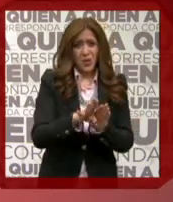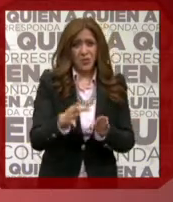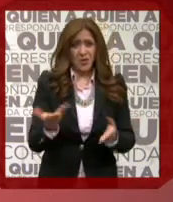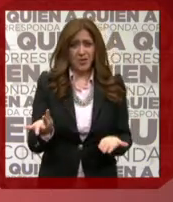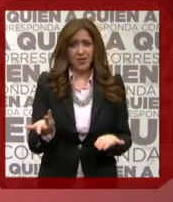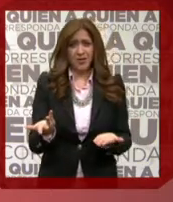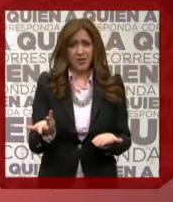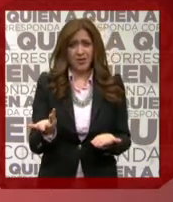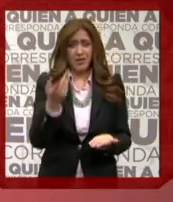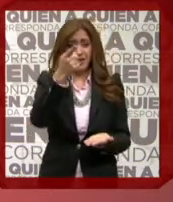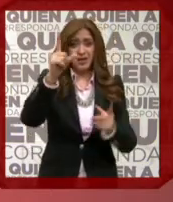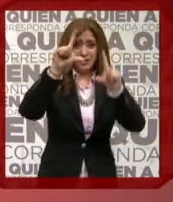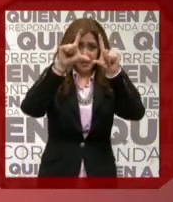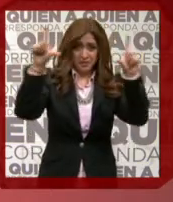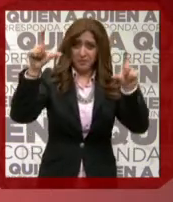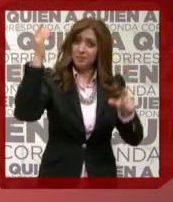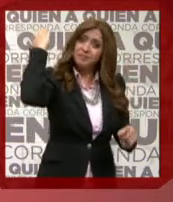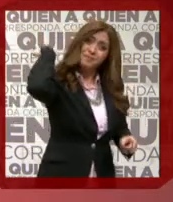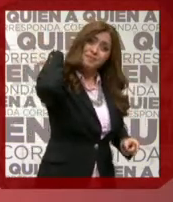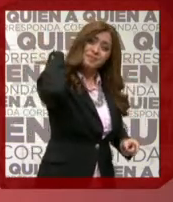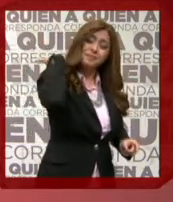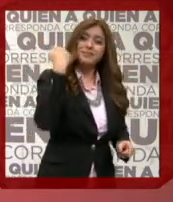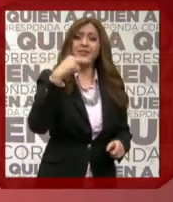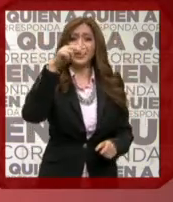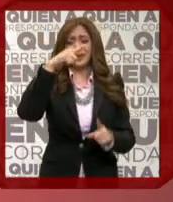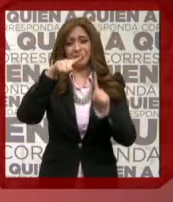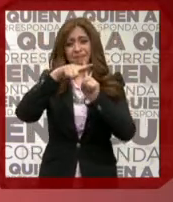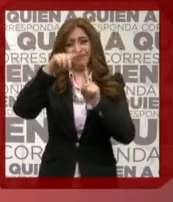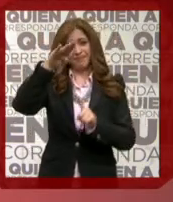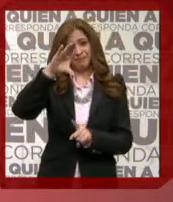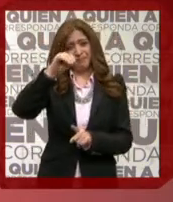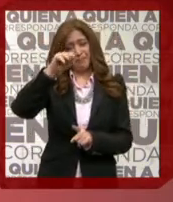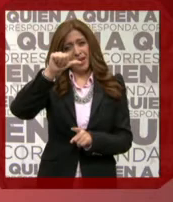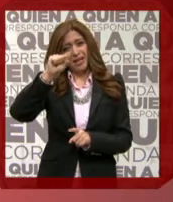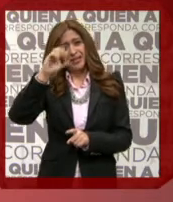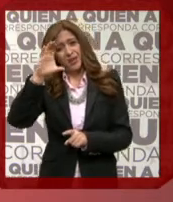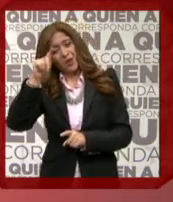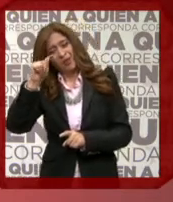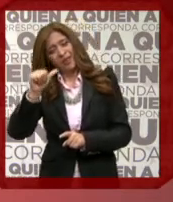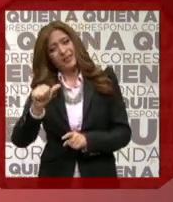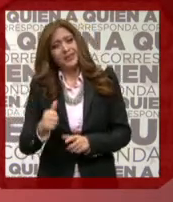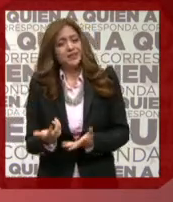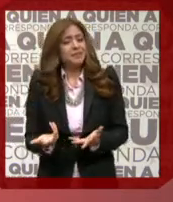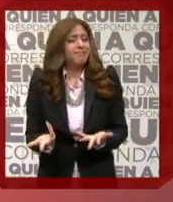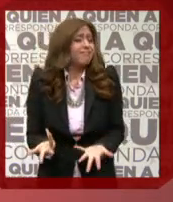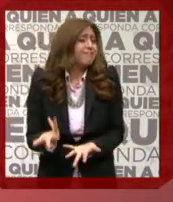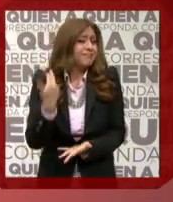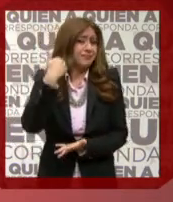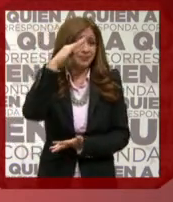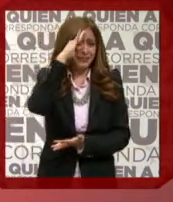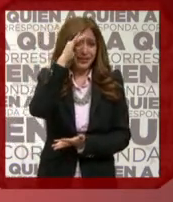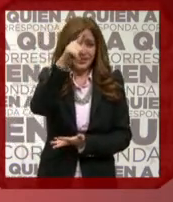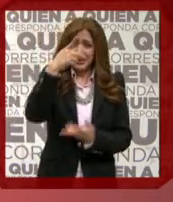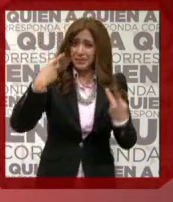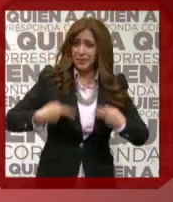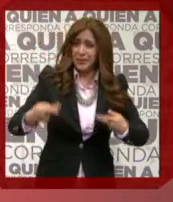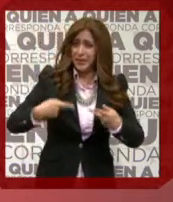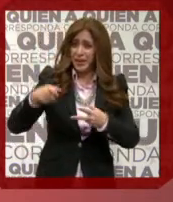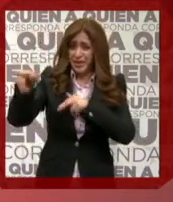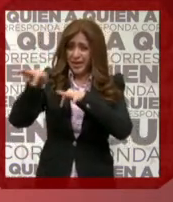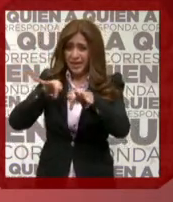no es de mascota pero í en la espalda dice mascota de entrada yo creo que este personaje si sigue trabajando